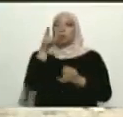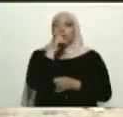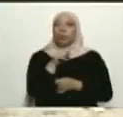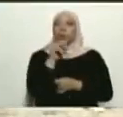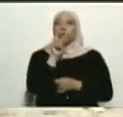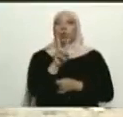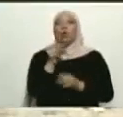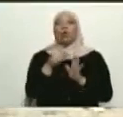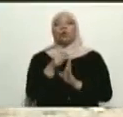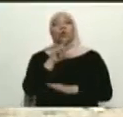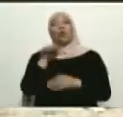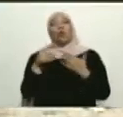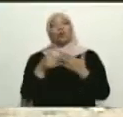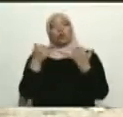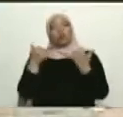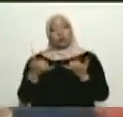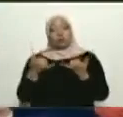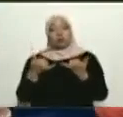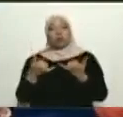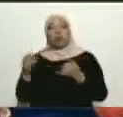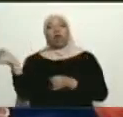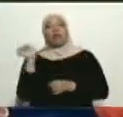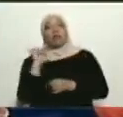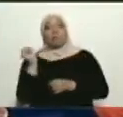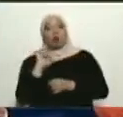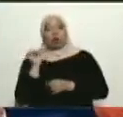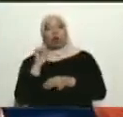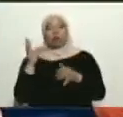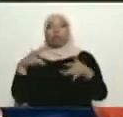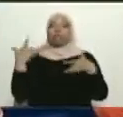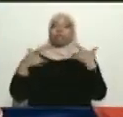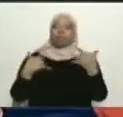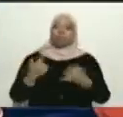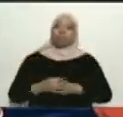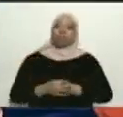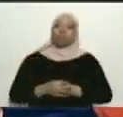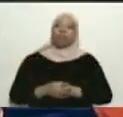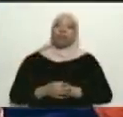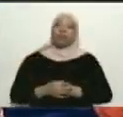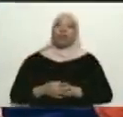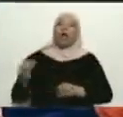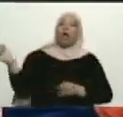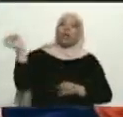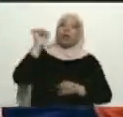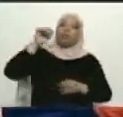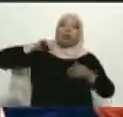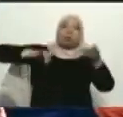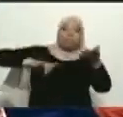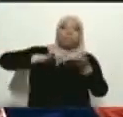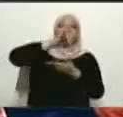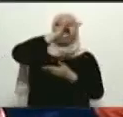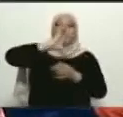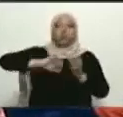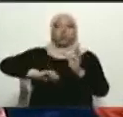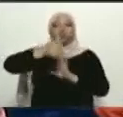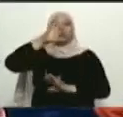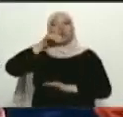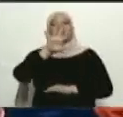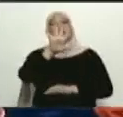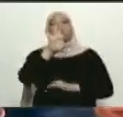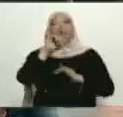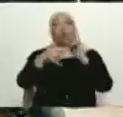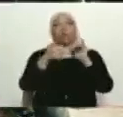nueve por ciento todo el sector transporte activado en transporte aéreo el incremento fue de un